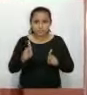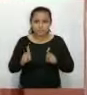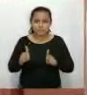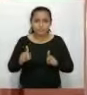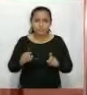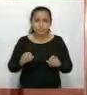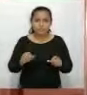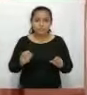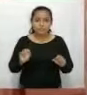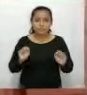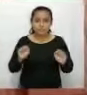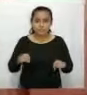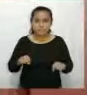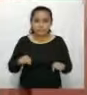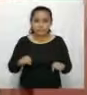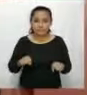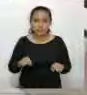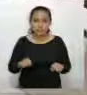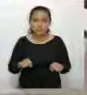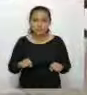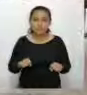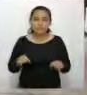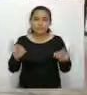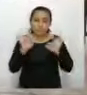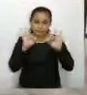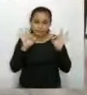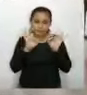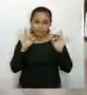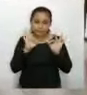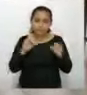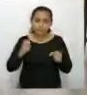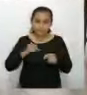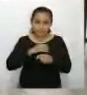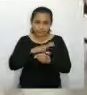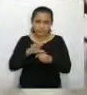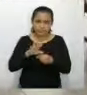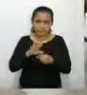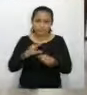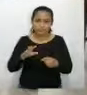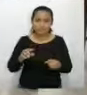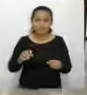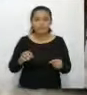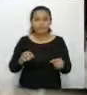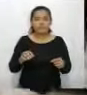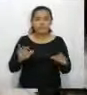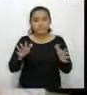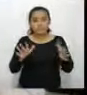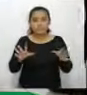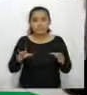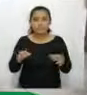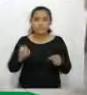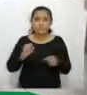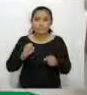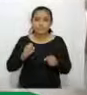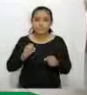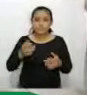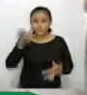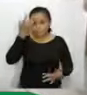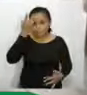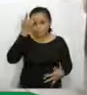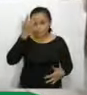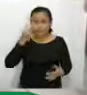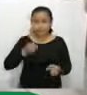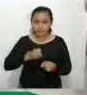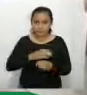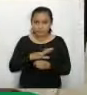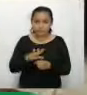Obviamente, no hemos encontrado ningún paciente con COVID, pero sí algunos sospechosos. Exactamente, la gente